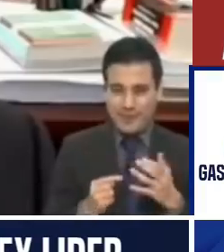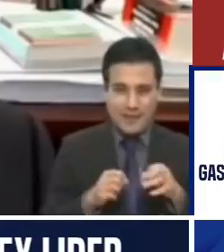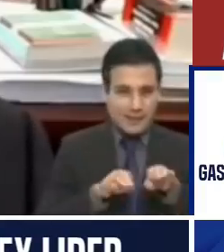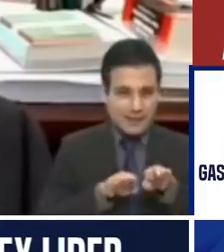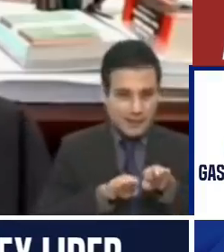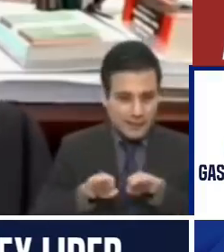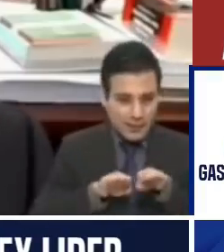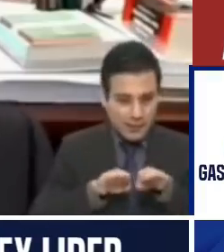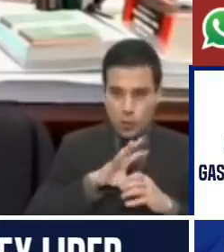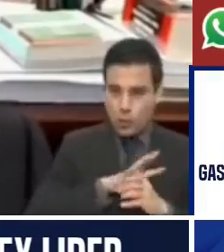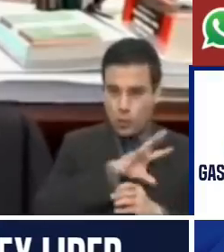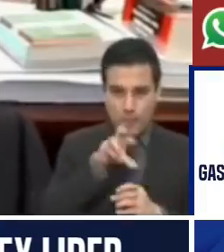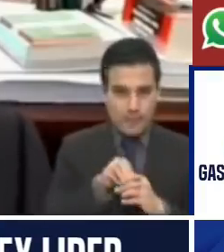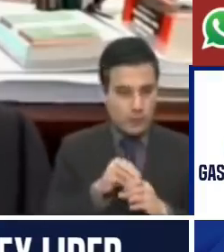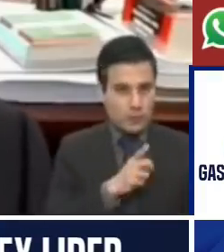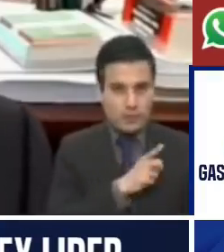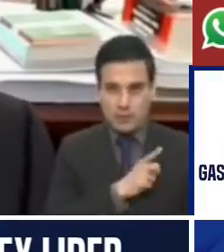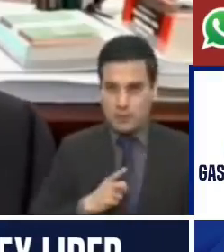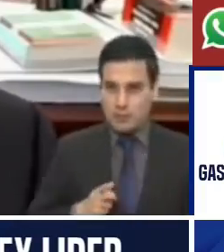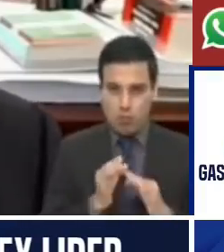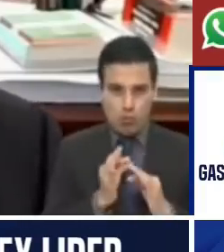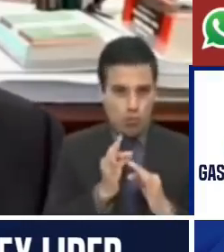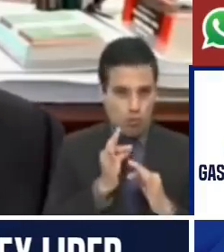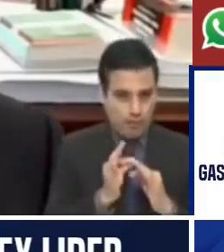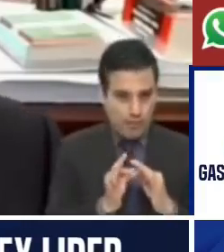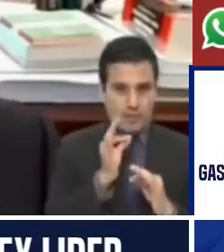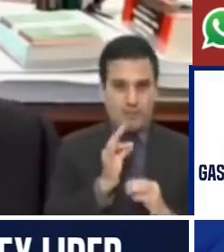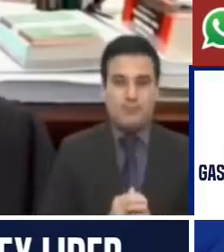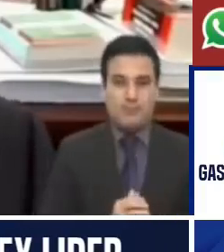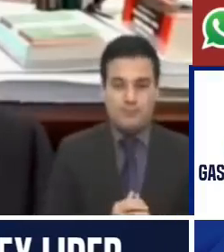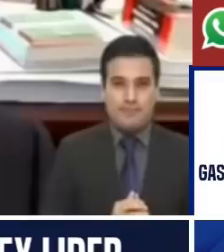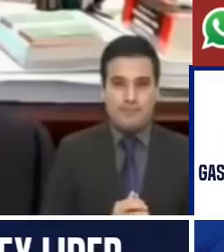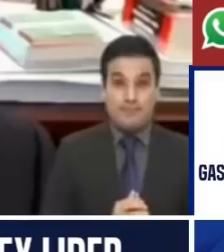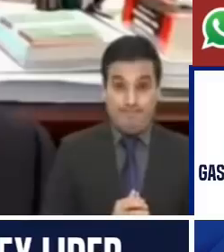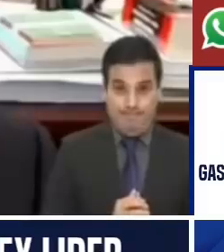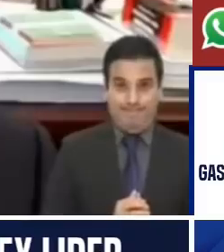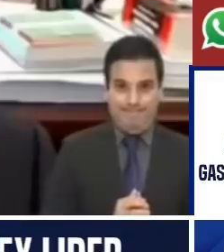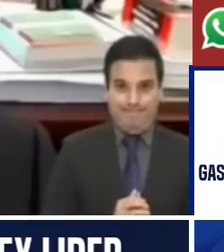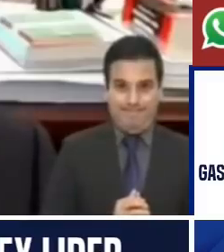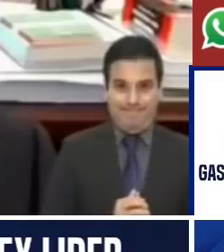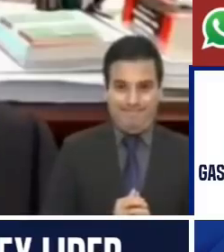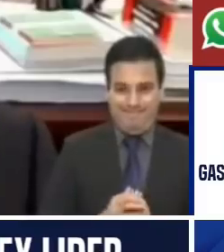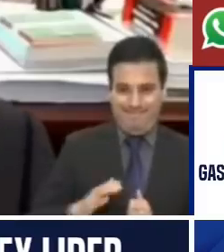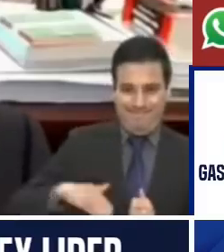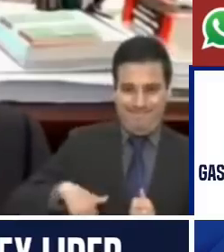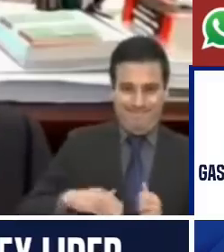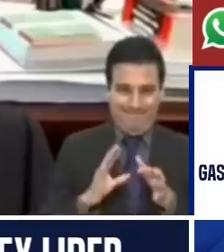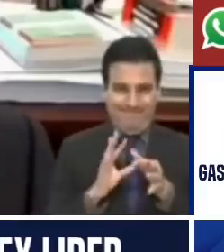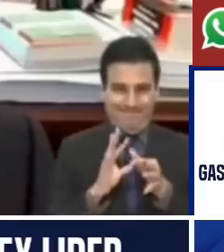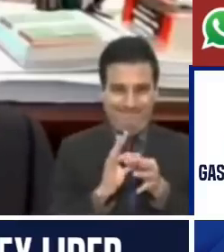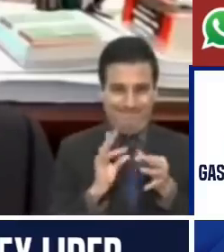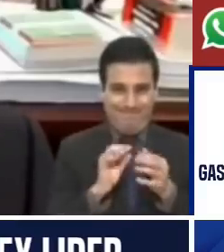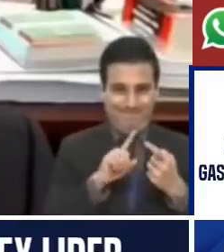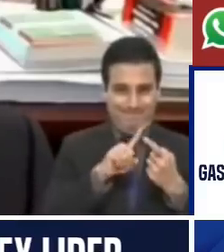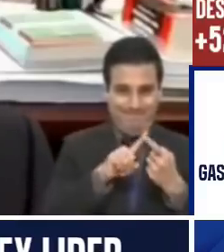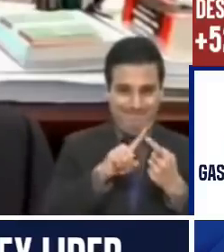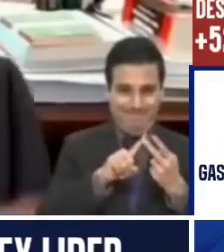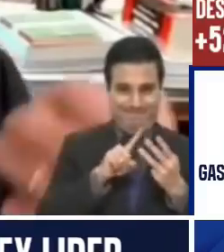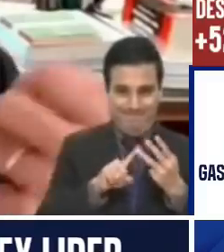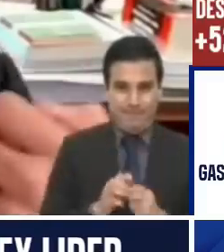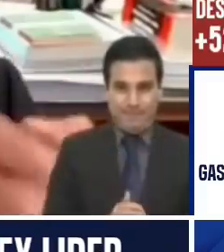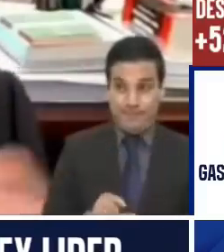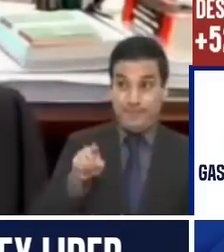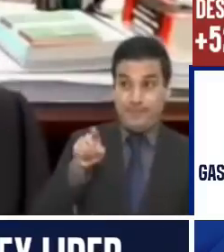laboral. Es decir, sin afectar ninguna de estas tres cosas, la Sala Superior mandata